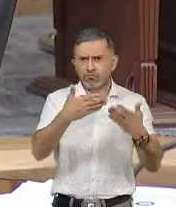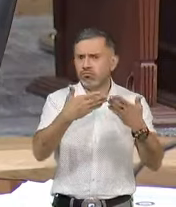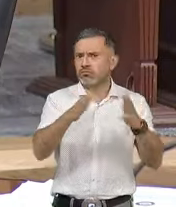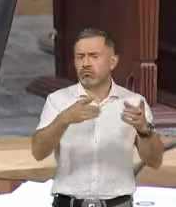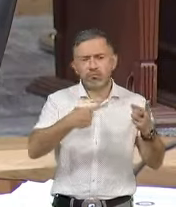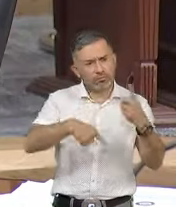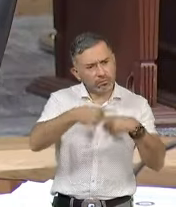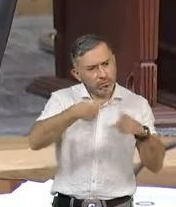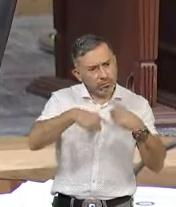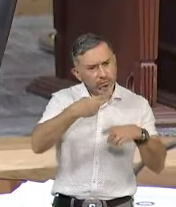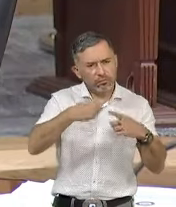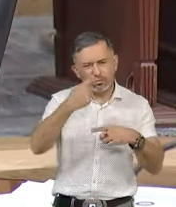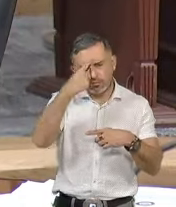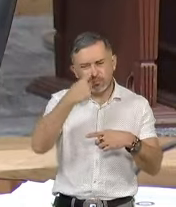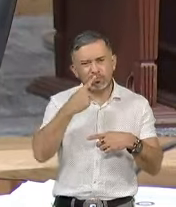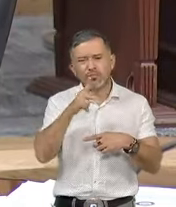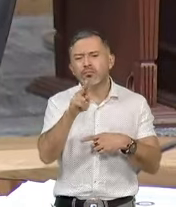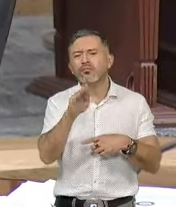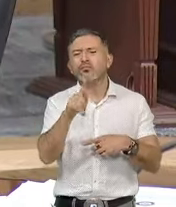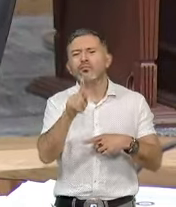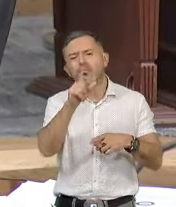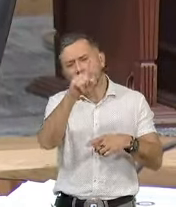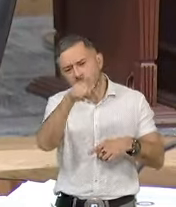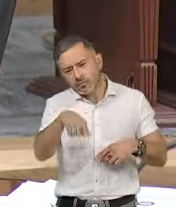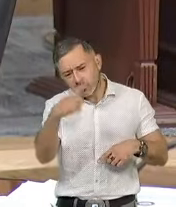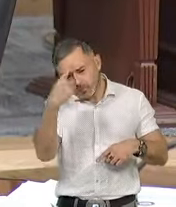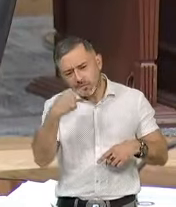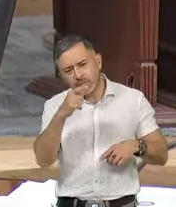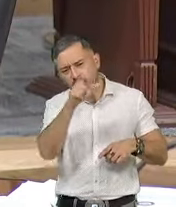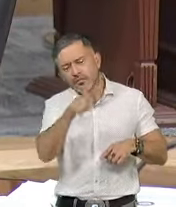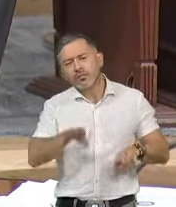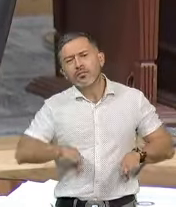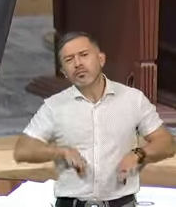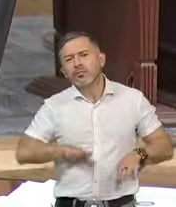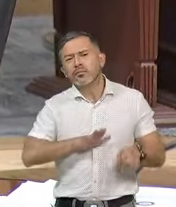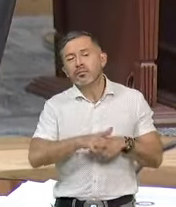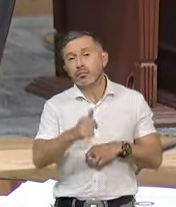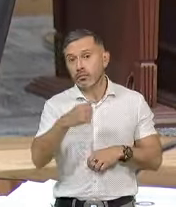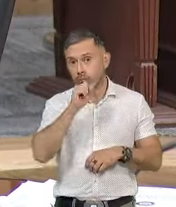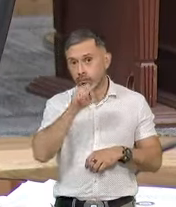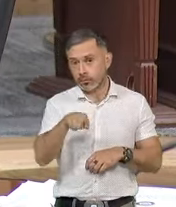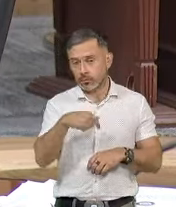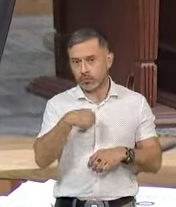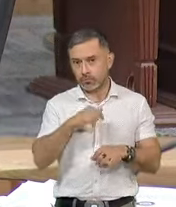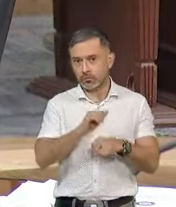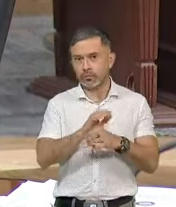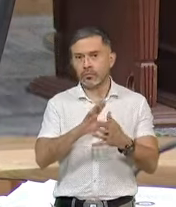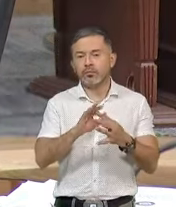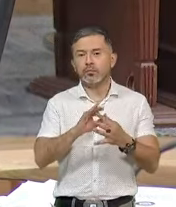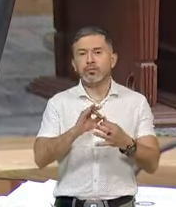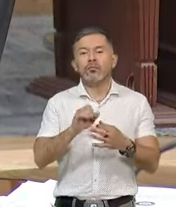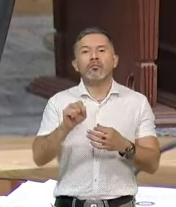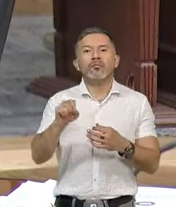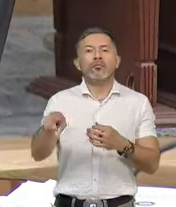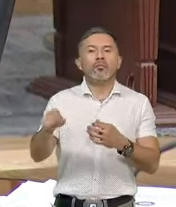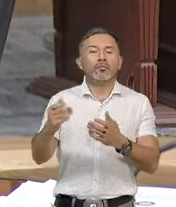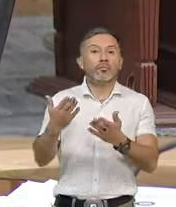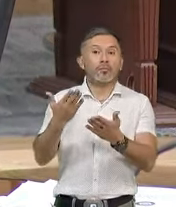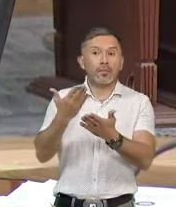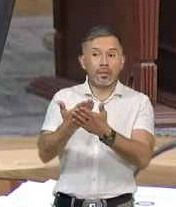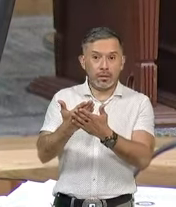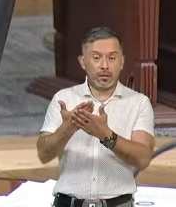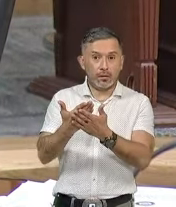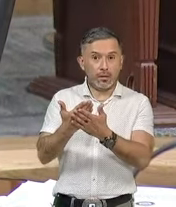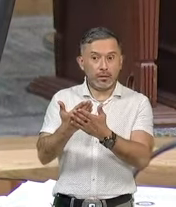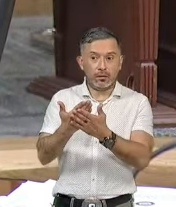eran los perfiles que creíamos adecuados incluso déjeme decirle que yo quedé en minoría con una de las